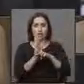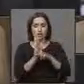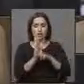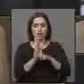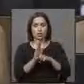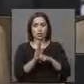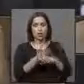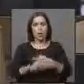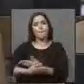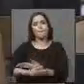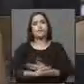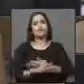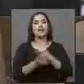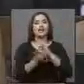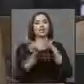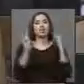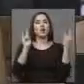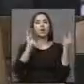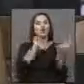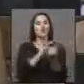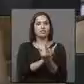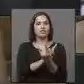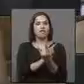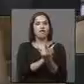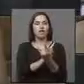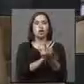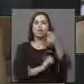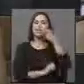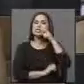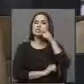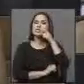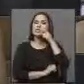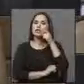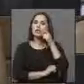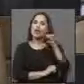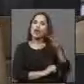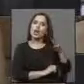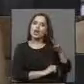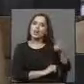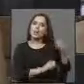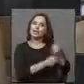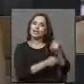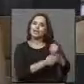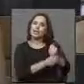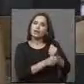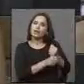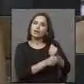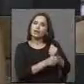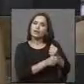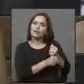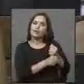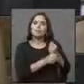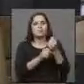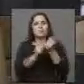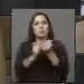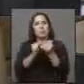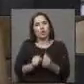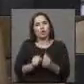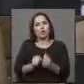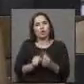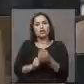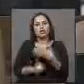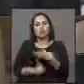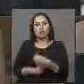que significaba que todas las mamás que trabajaban fuera de la casa tenían la oportunidad de que sus hijos accedieran a una sala